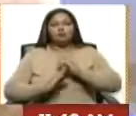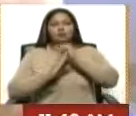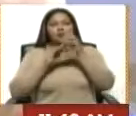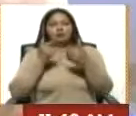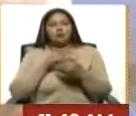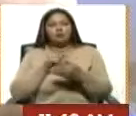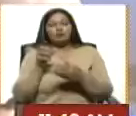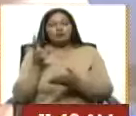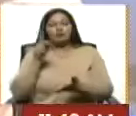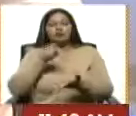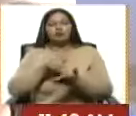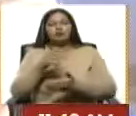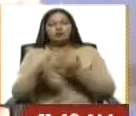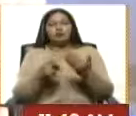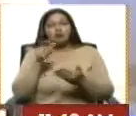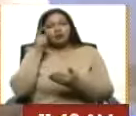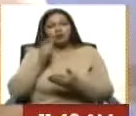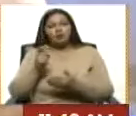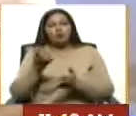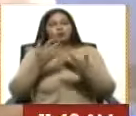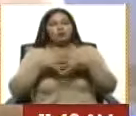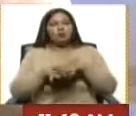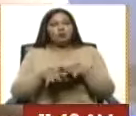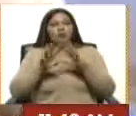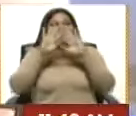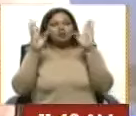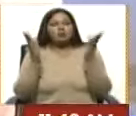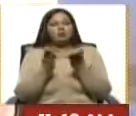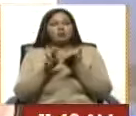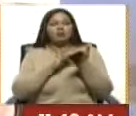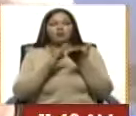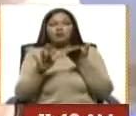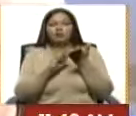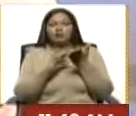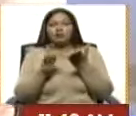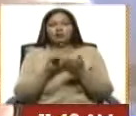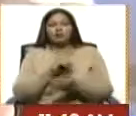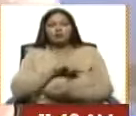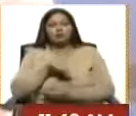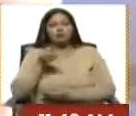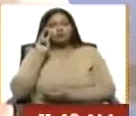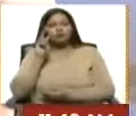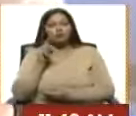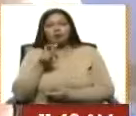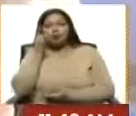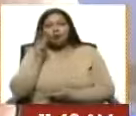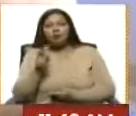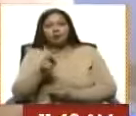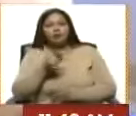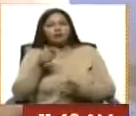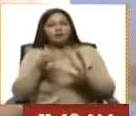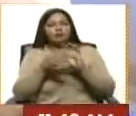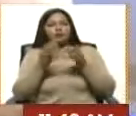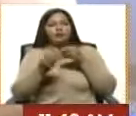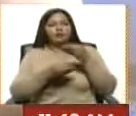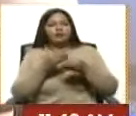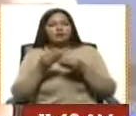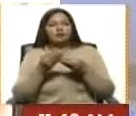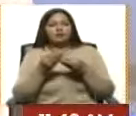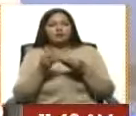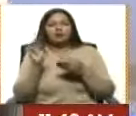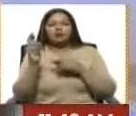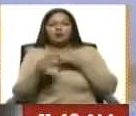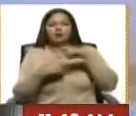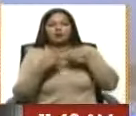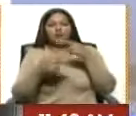nuestro candidato, para que el pueblo se involucre en el mundo de lo digital, está haciendo que ese pueblo maravilloso, que es el tejido social que ha sostenido esta revolución,